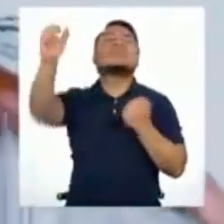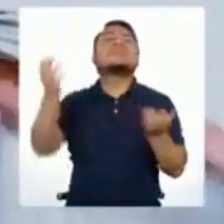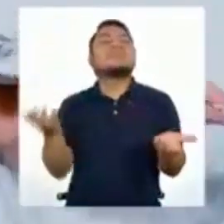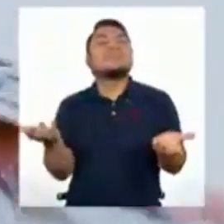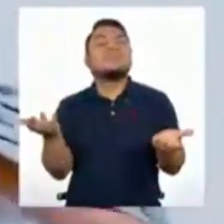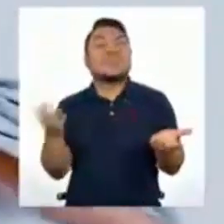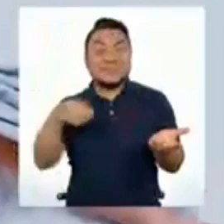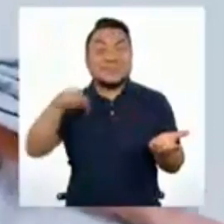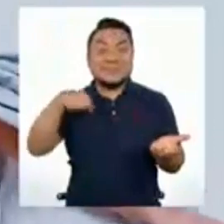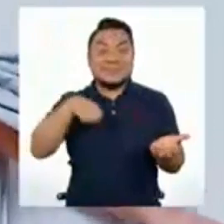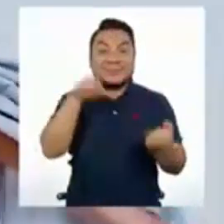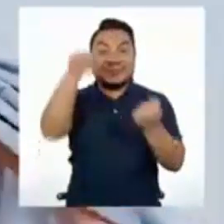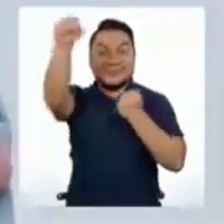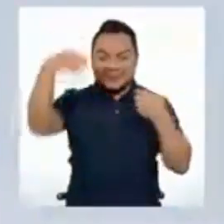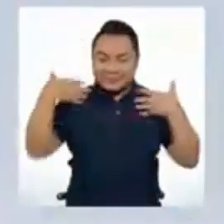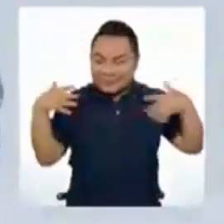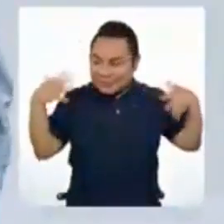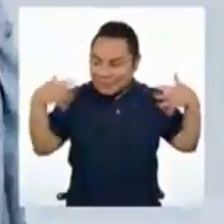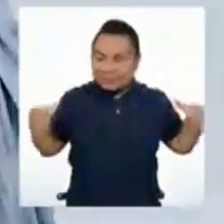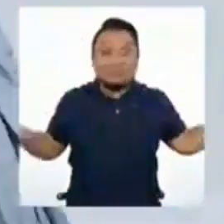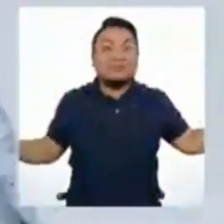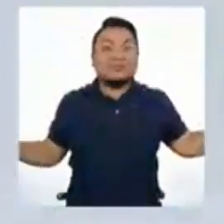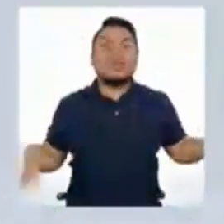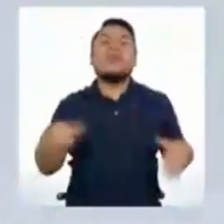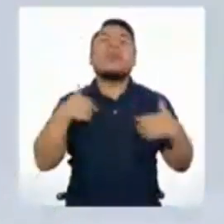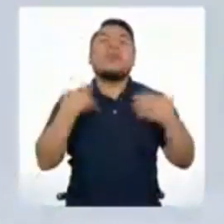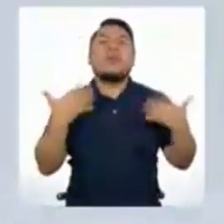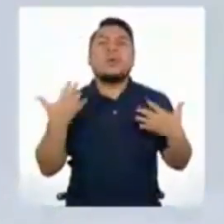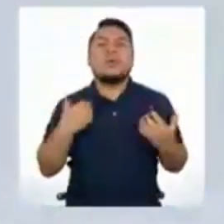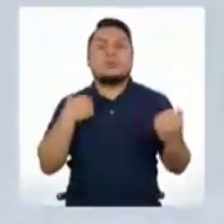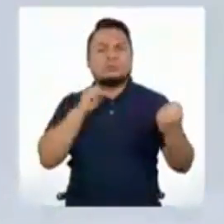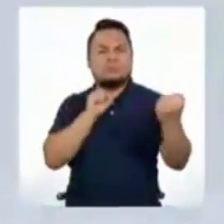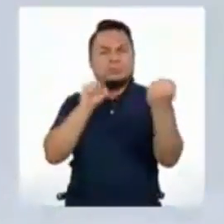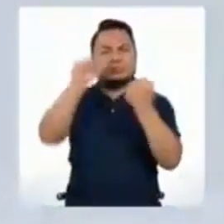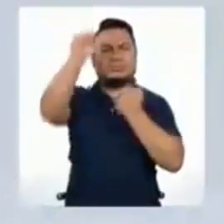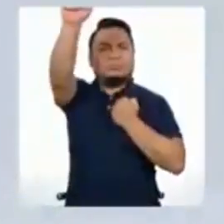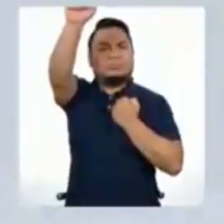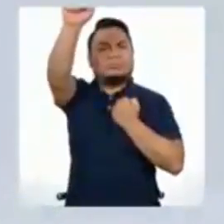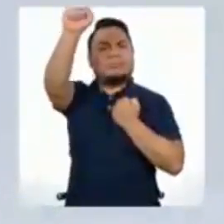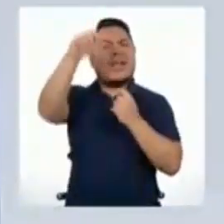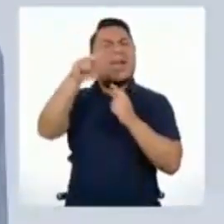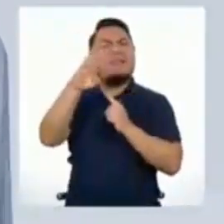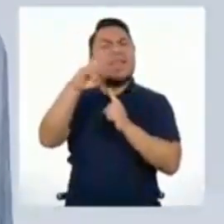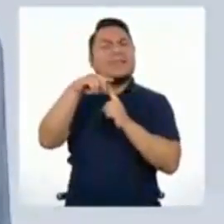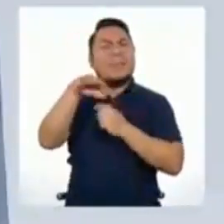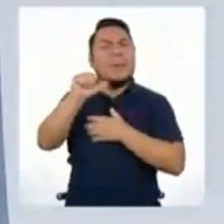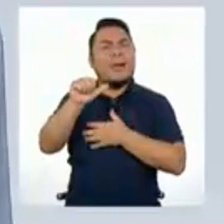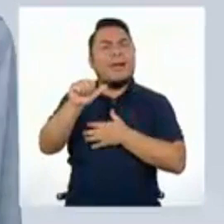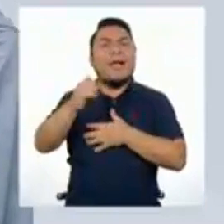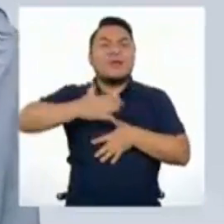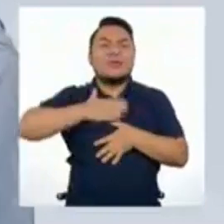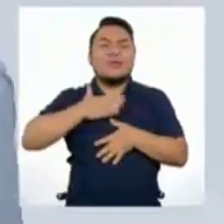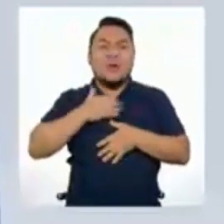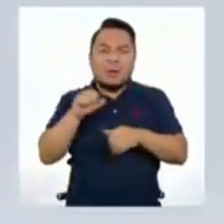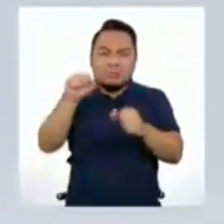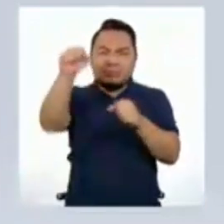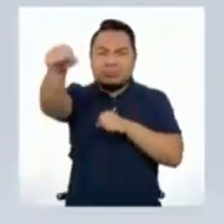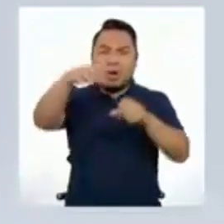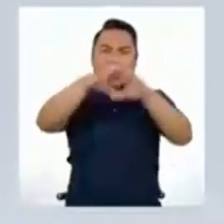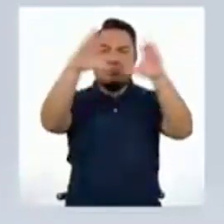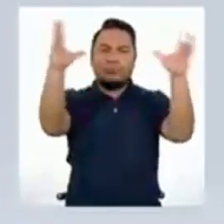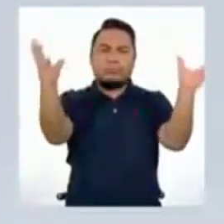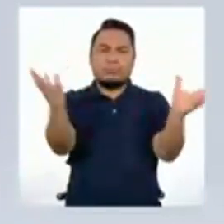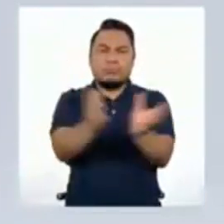¡Sí! ¡Es una capa! ¡Ahora soy Super Fátima! ¡Y me iré volando a salvar el